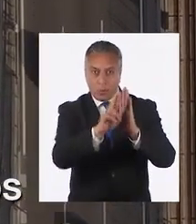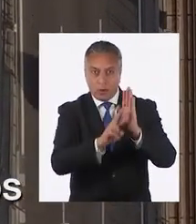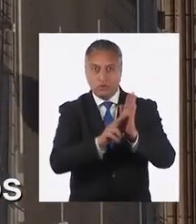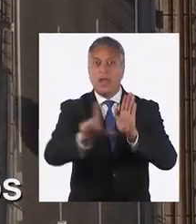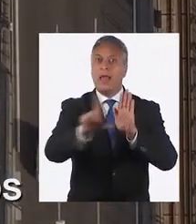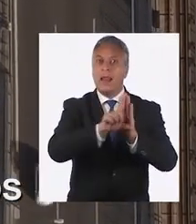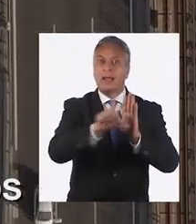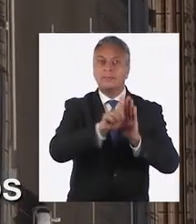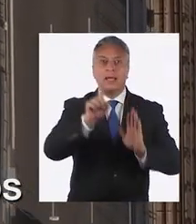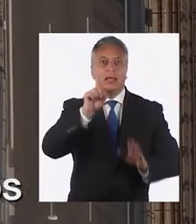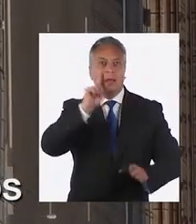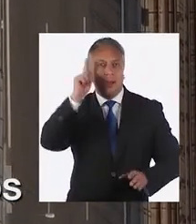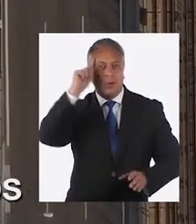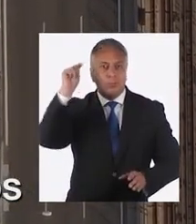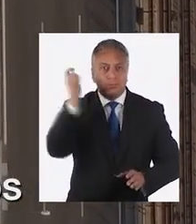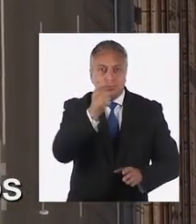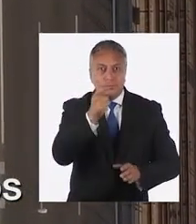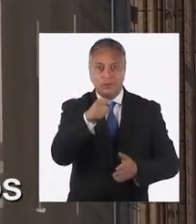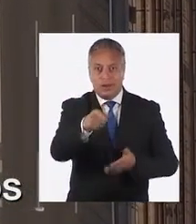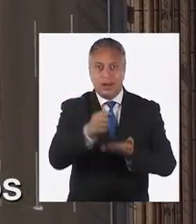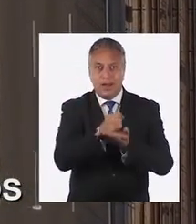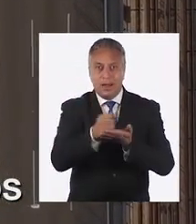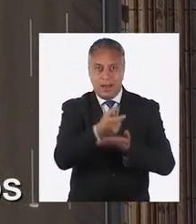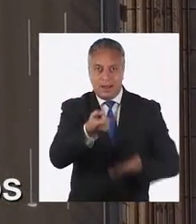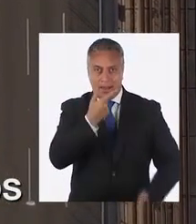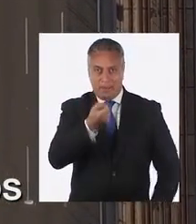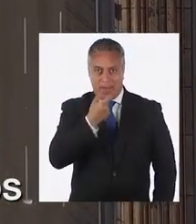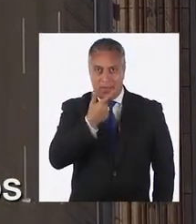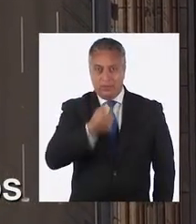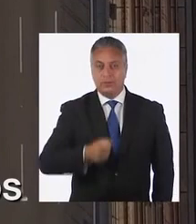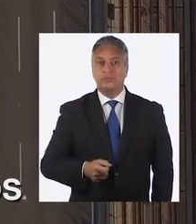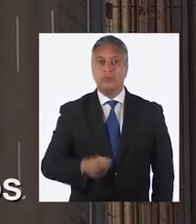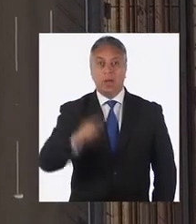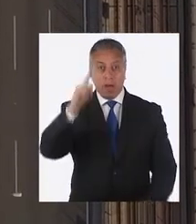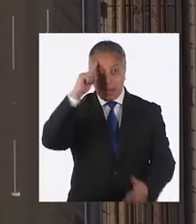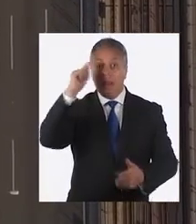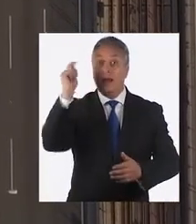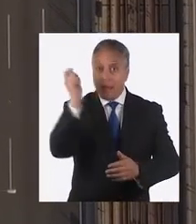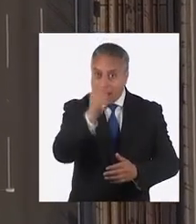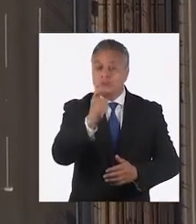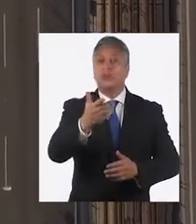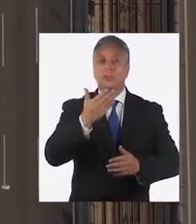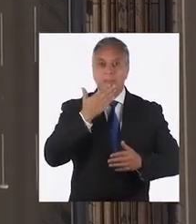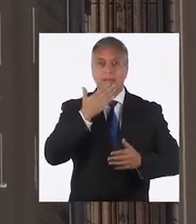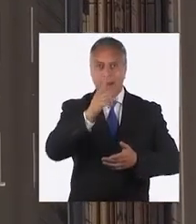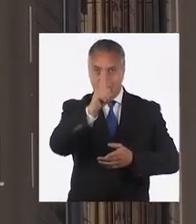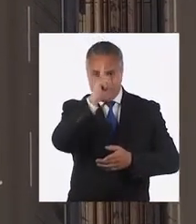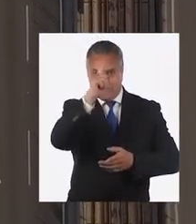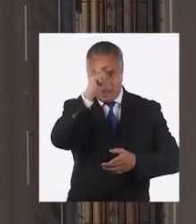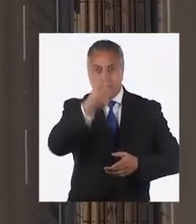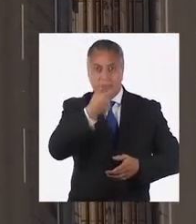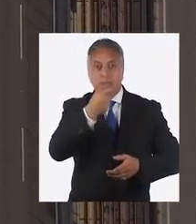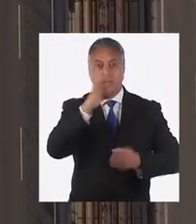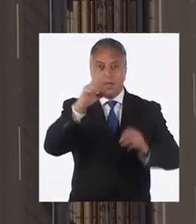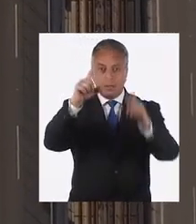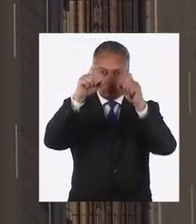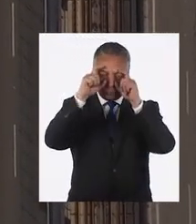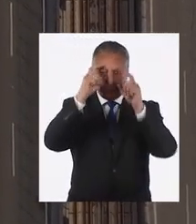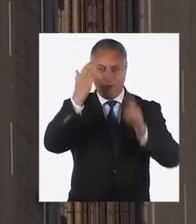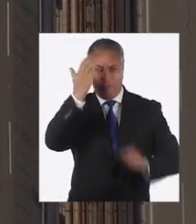Regulación en las leyes de propiedad intelectual de los medicamentos. Creación de farmacias y ópticas